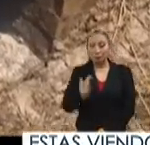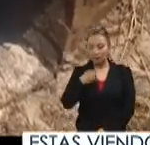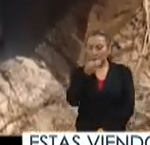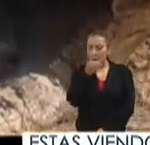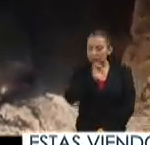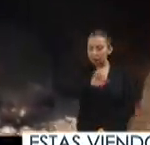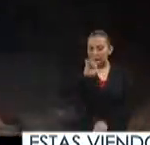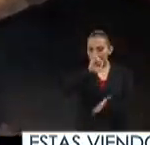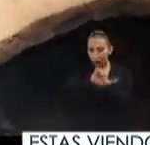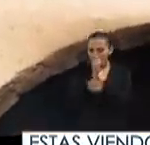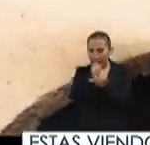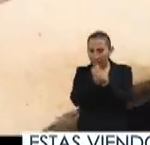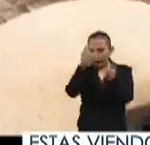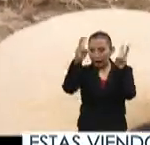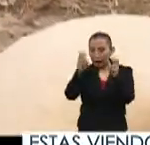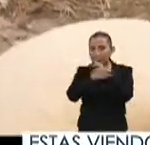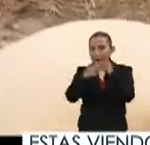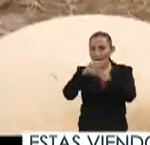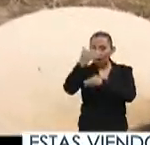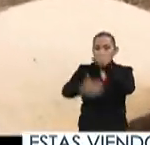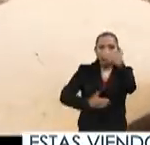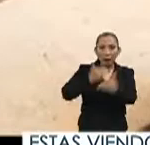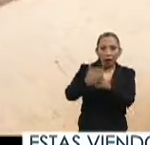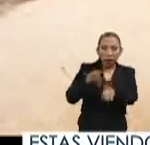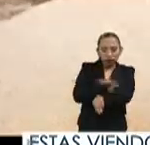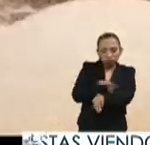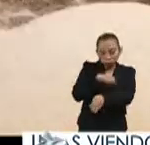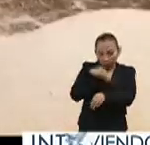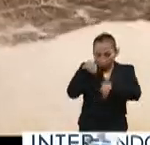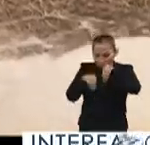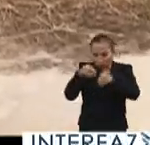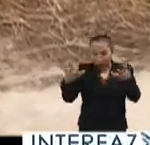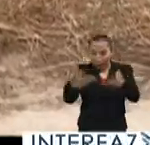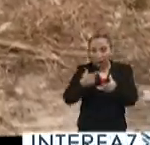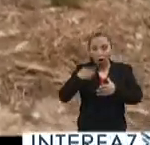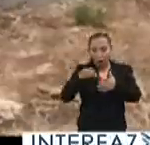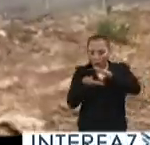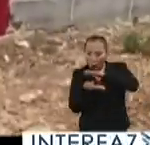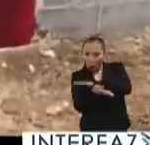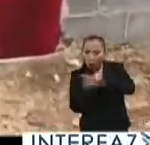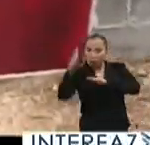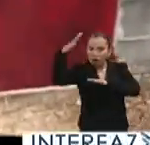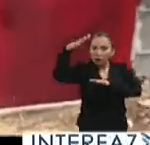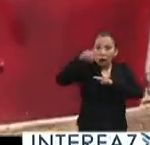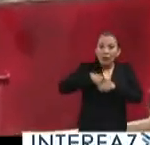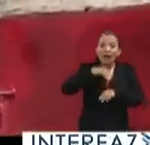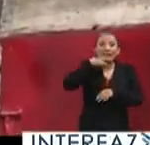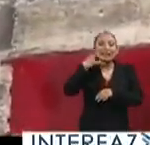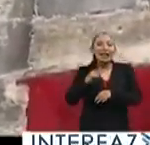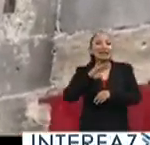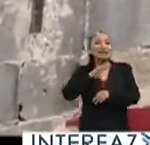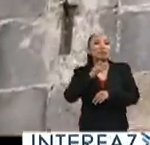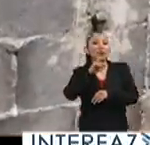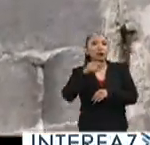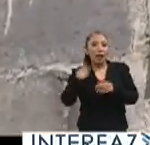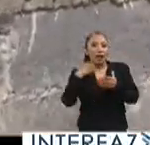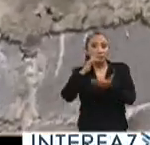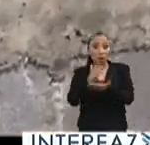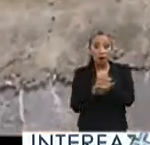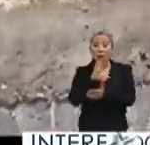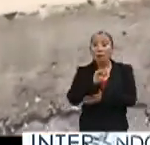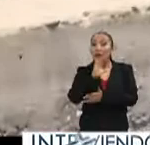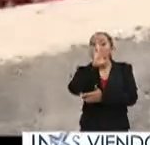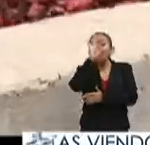Especialistas del Centro de Investigación en Materiales Avanzados diseñaron y construyeron un horno solar para la producción de chile chipotle que reduce en